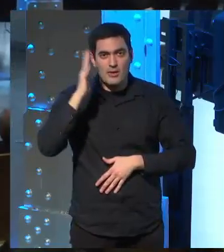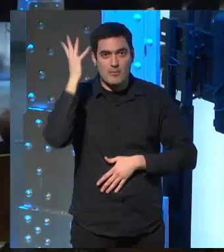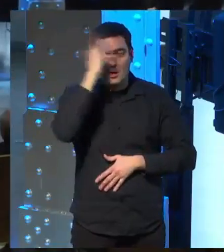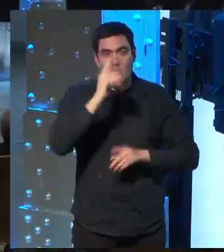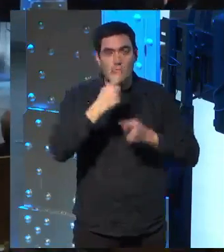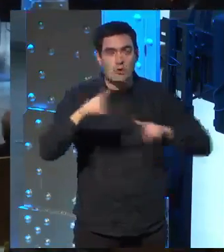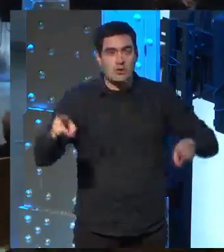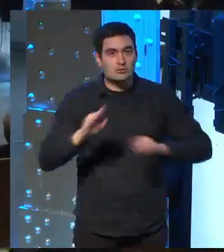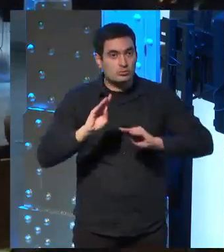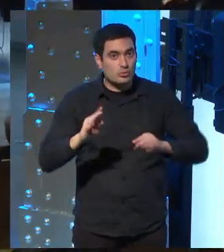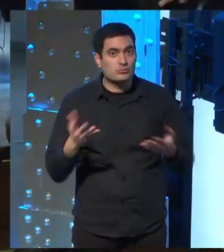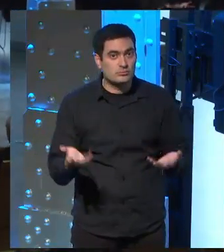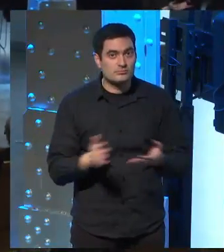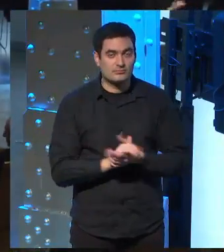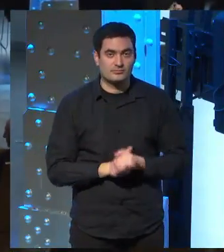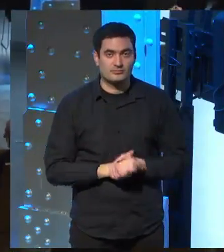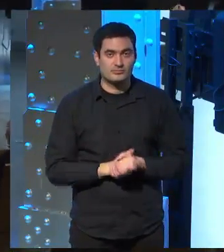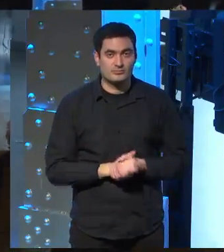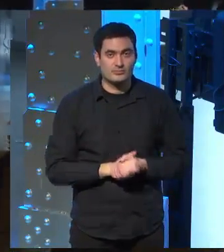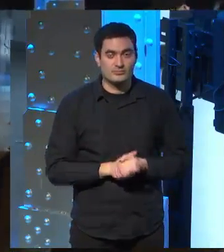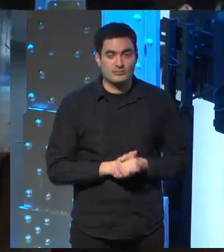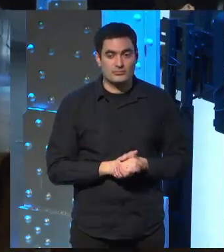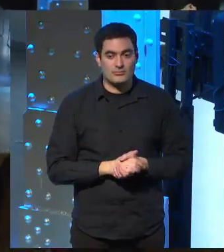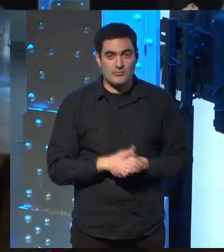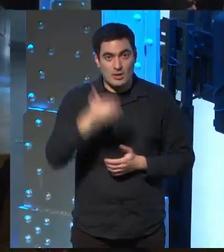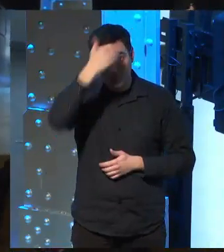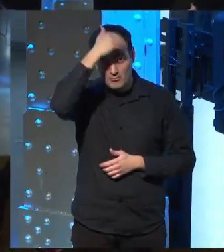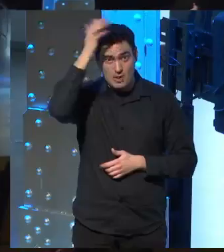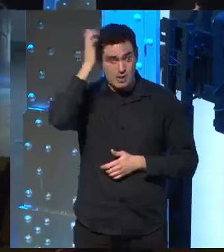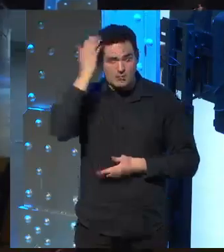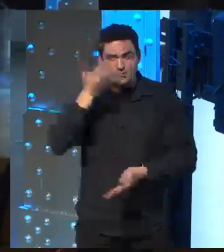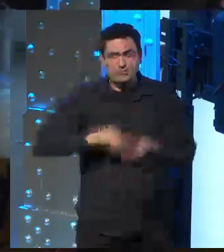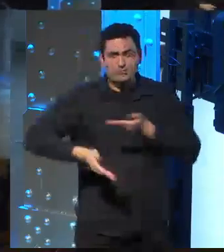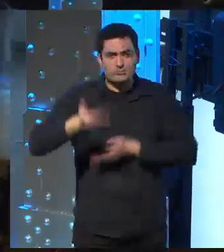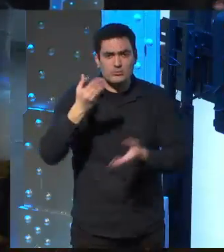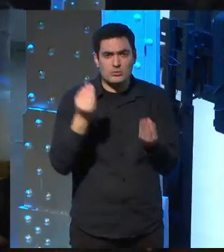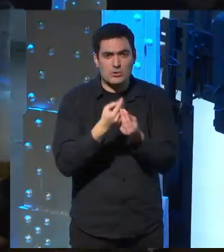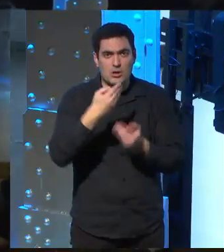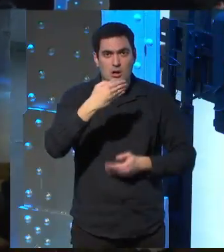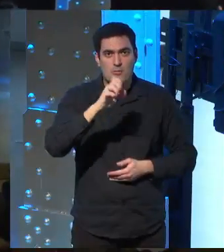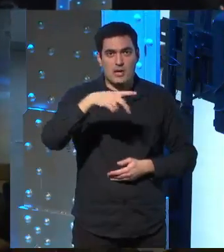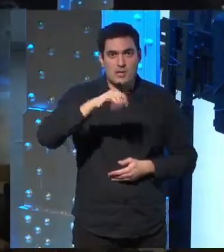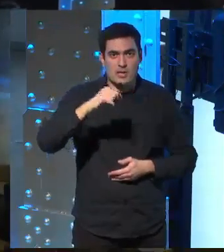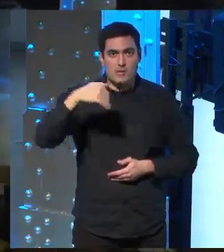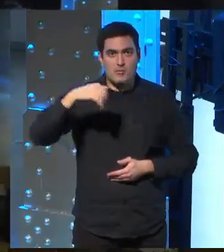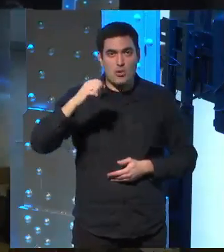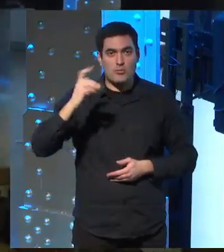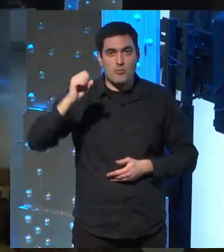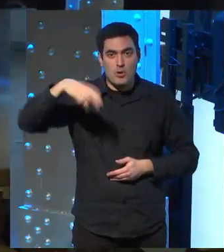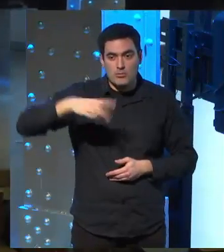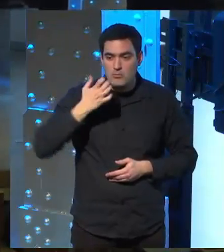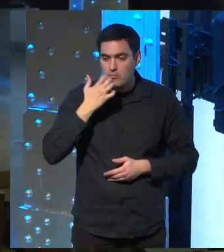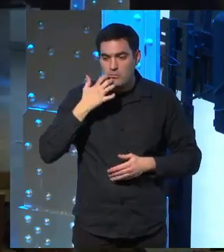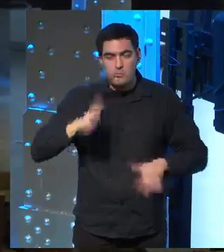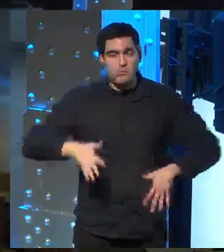¿no? Tiene una cosa él había colaborado con Benny Goodman, ¿no? Y de